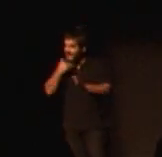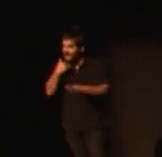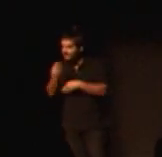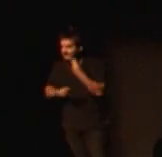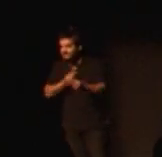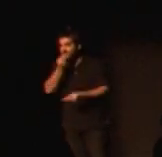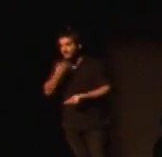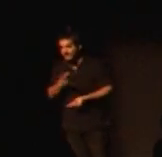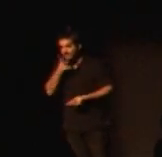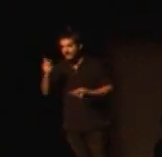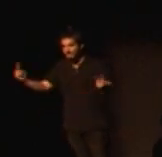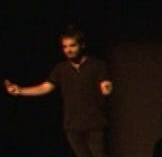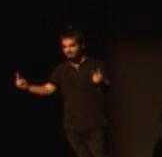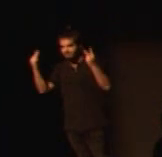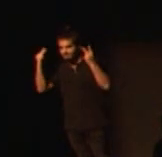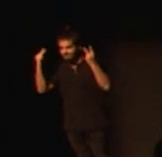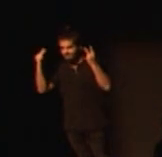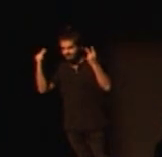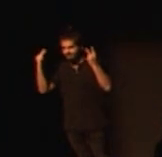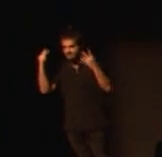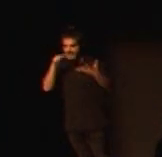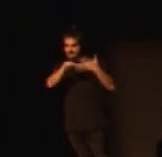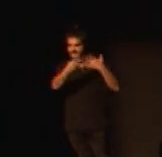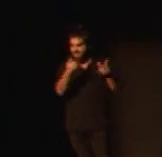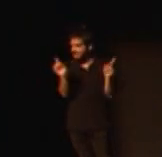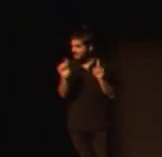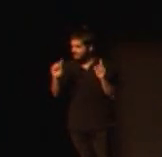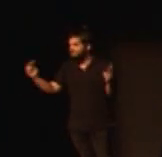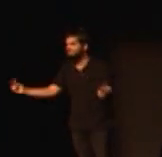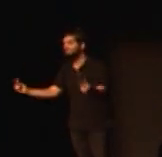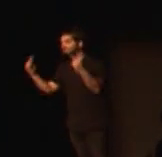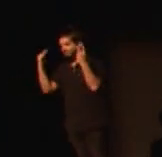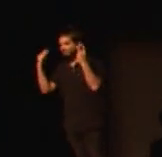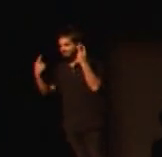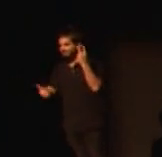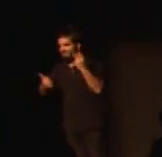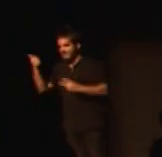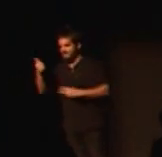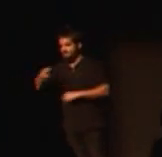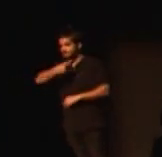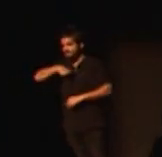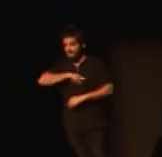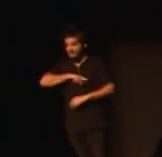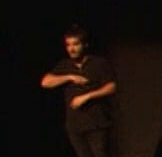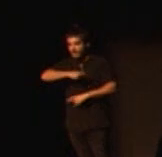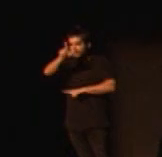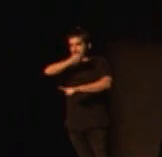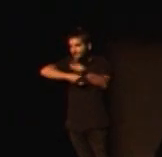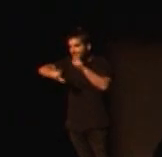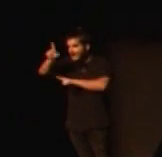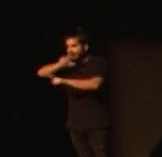nuestra sociedad. Cada día nos ven, nos veis como lo que realmente somos, pasajeros de un mismo viaje.